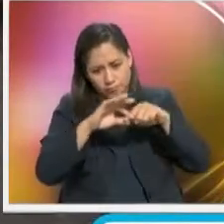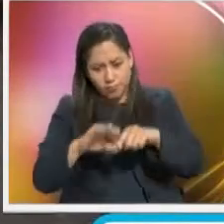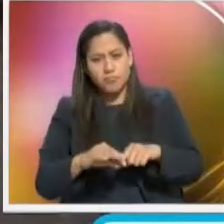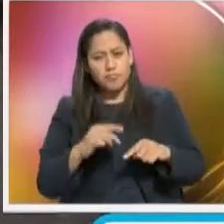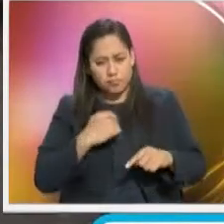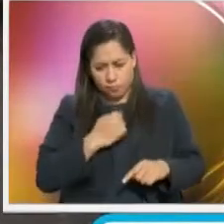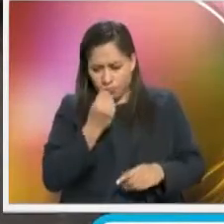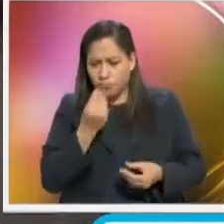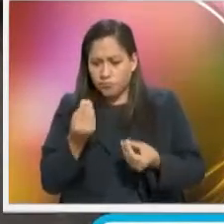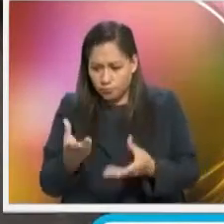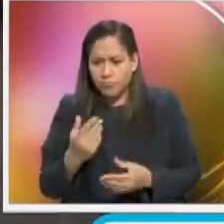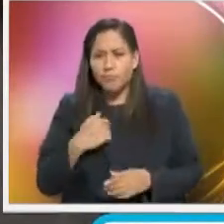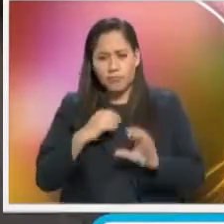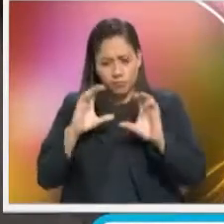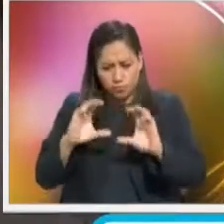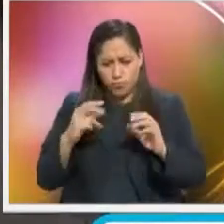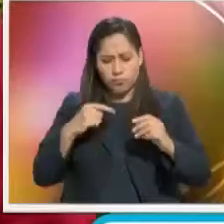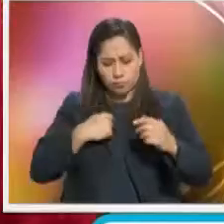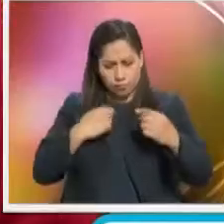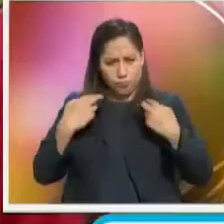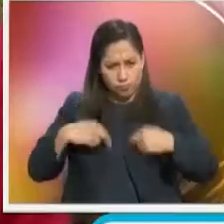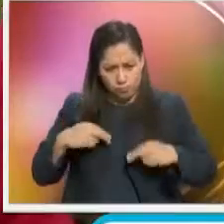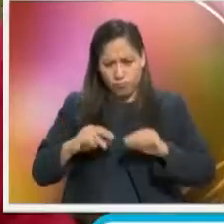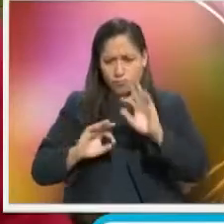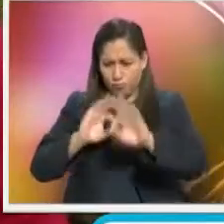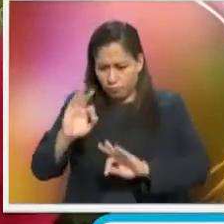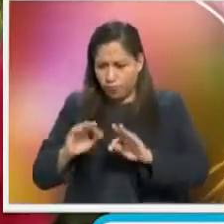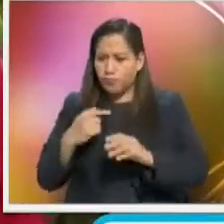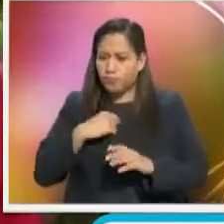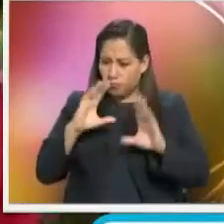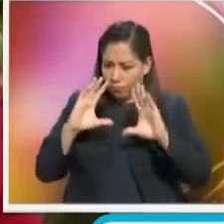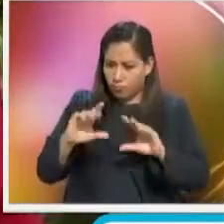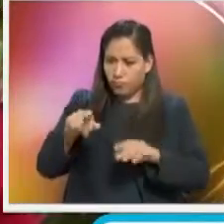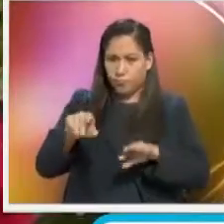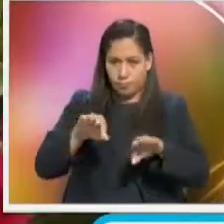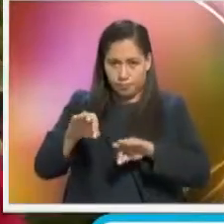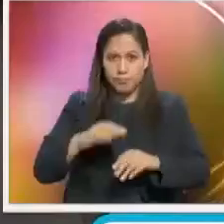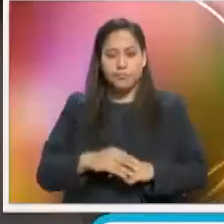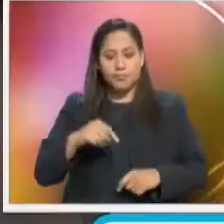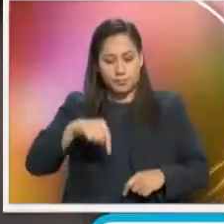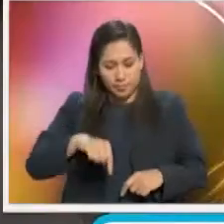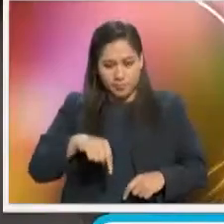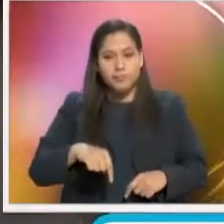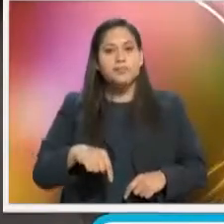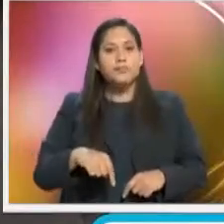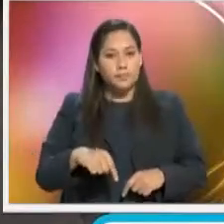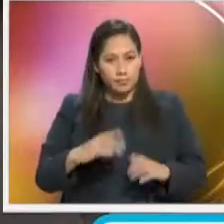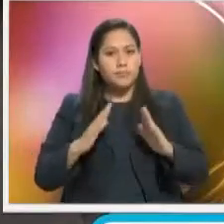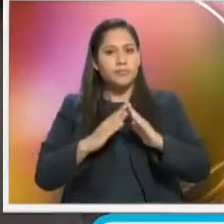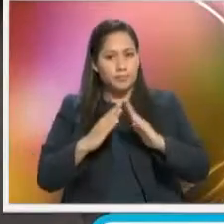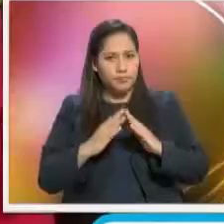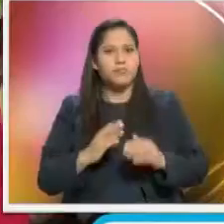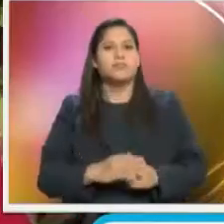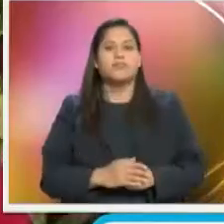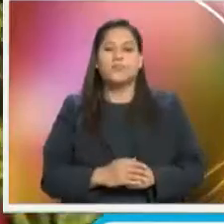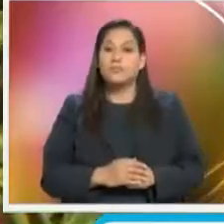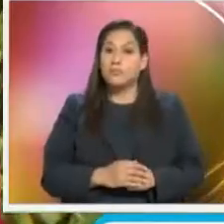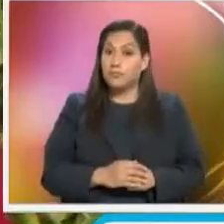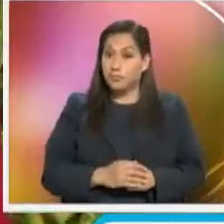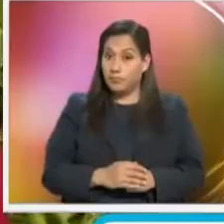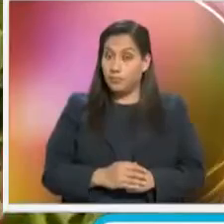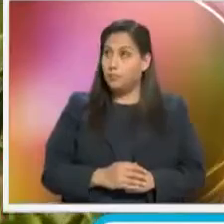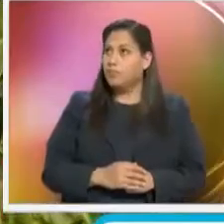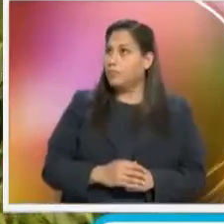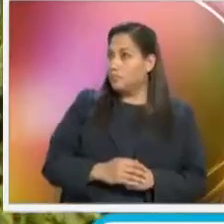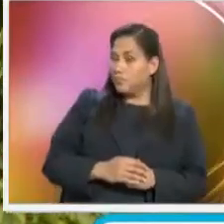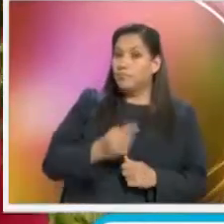los cuido, yo los visto, yo les enseño a trabajar. Aquí van a encontrar un hogar. ¿Y sabe qué fue lo que